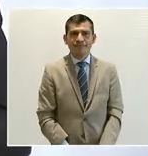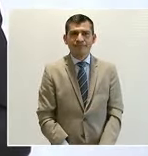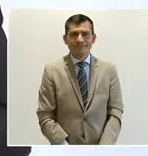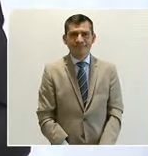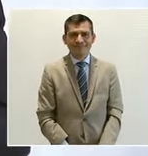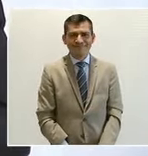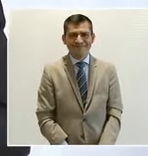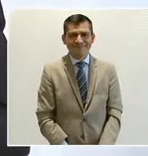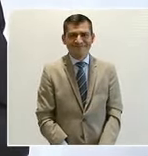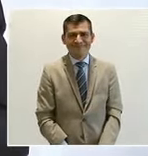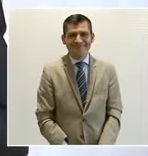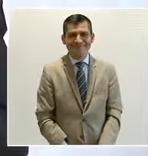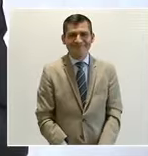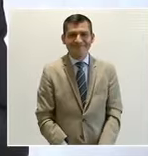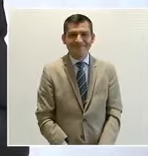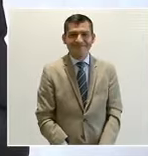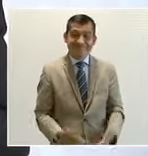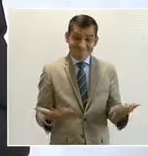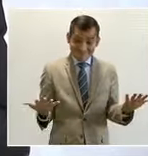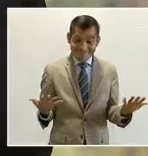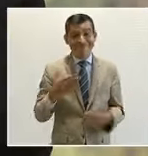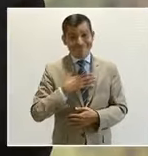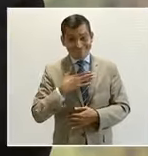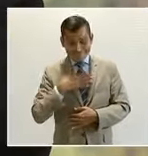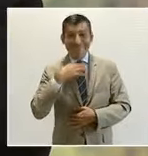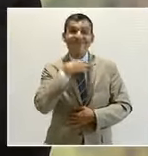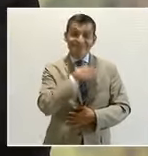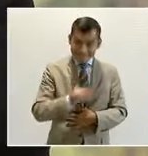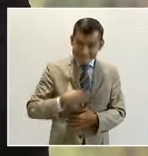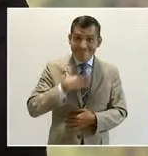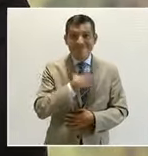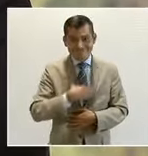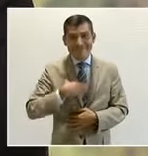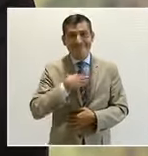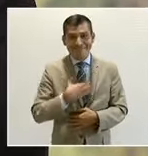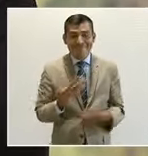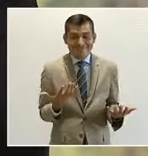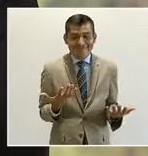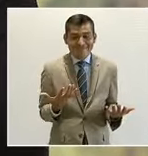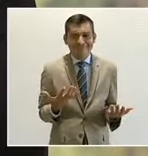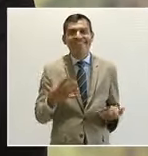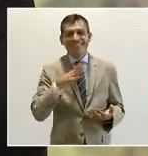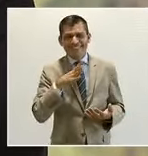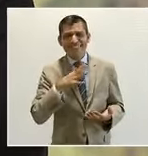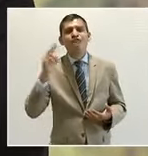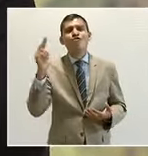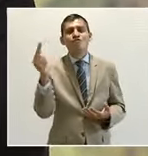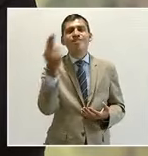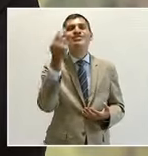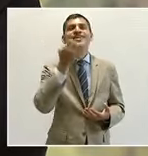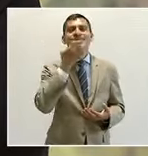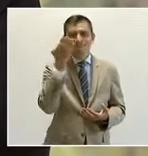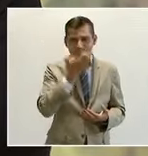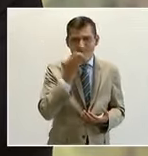por eso me siento muy contento el que se tenga esta escuela